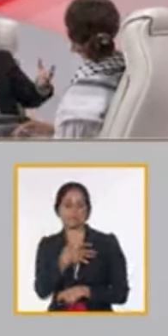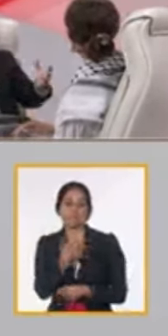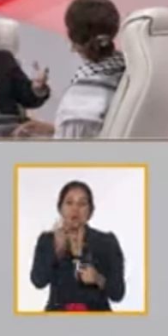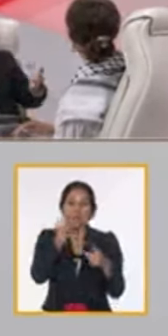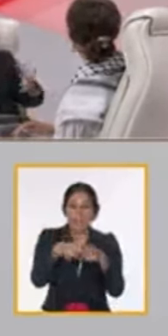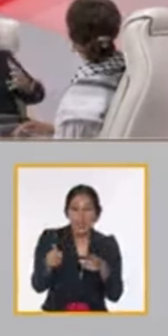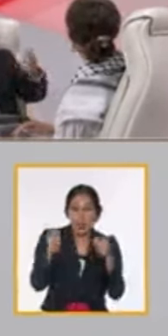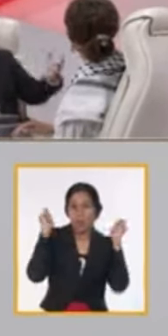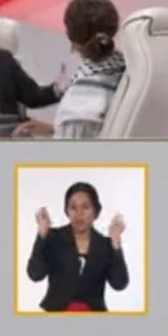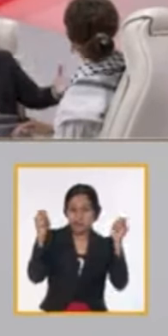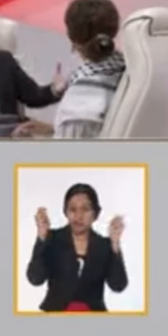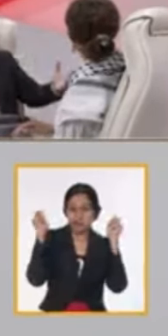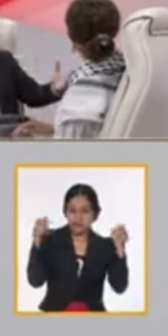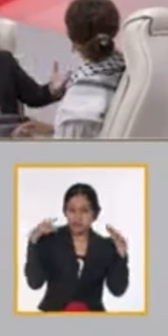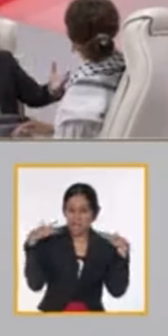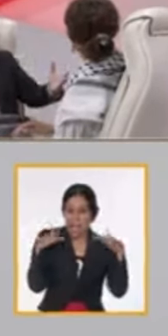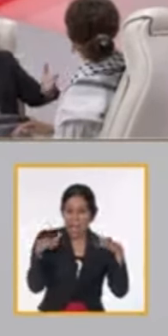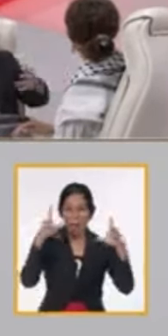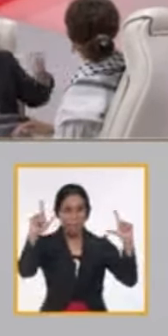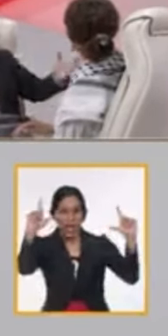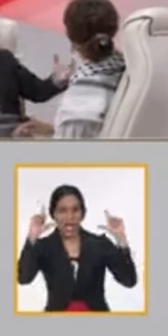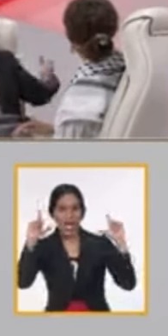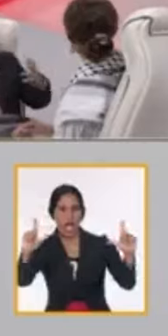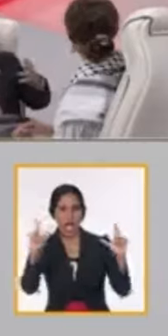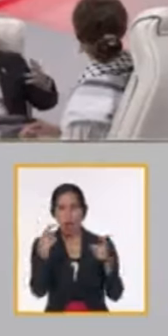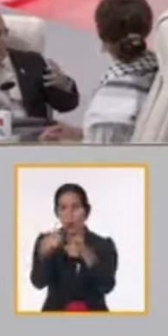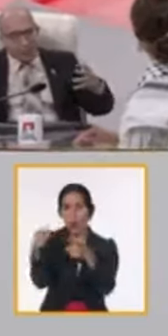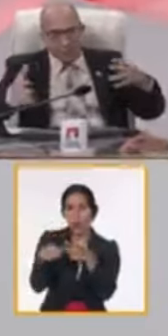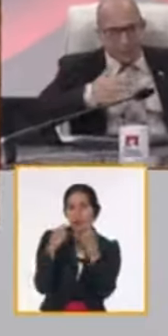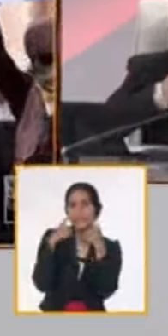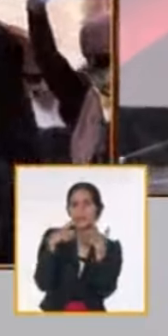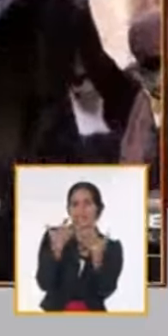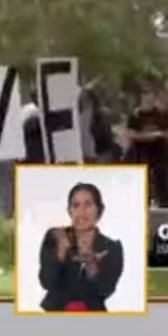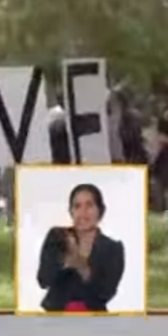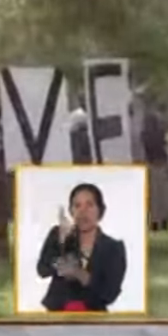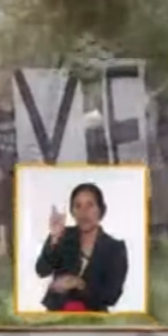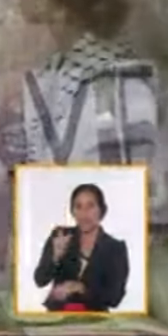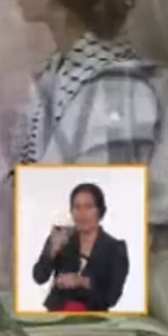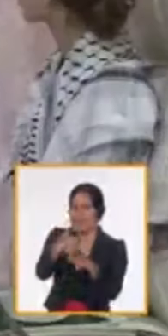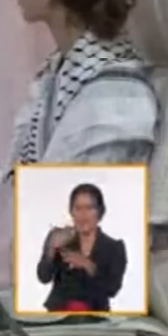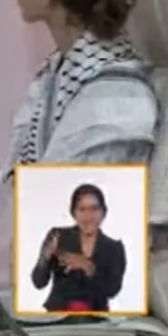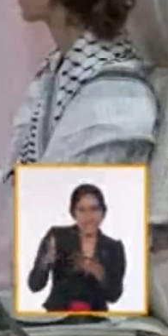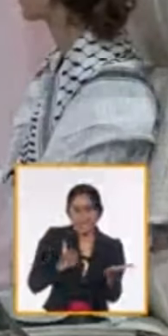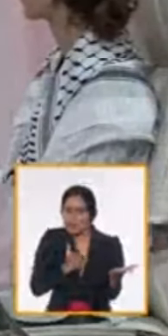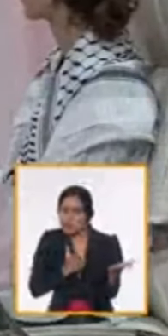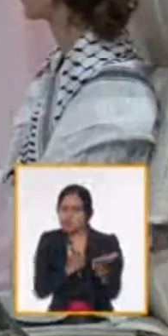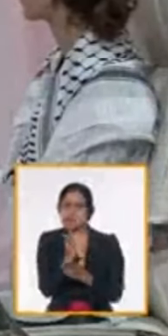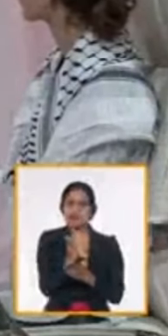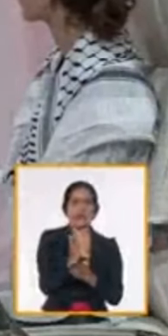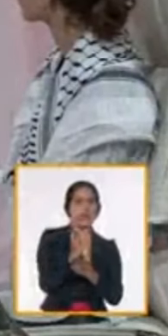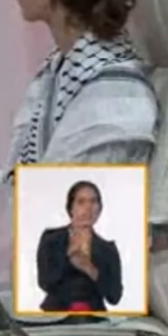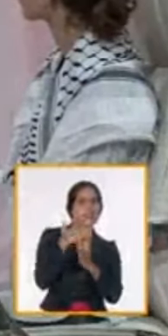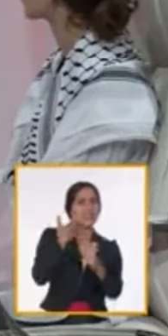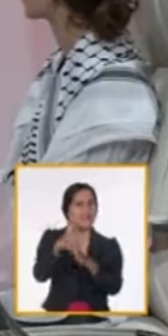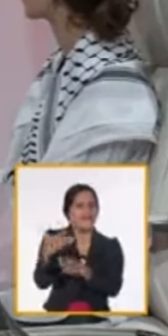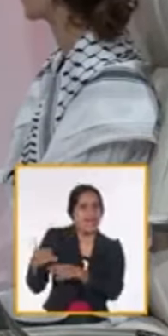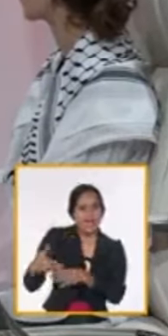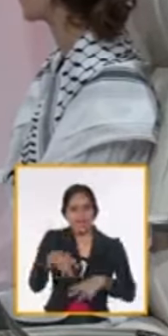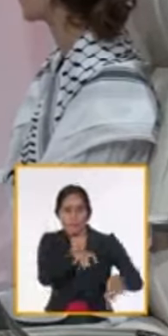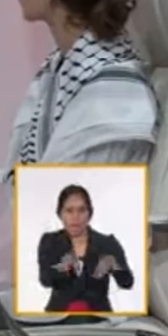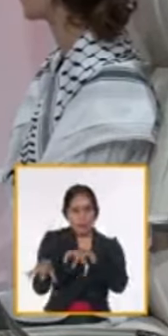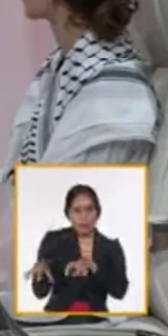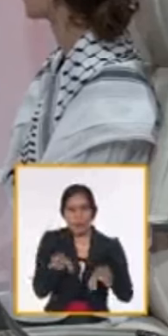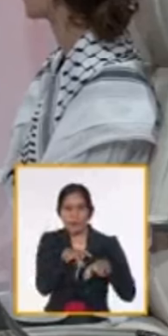protesta tuvo una amplitud, es decir, había estudiantes de diversas carreras, estudiantes de diversas procedencias